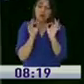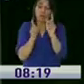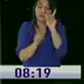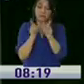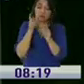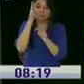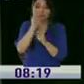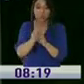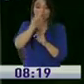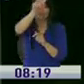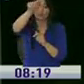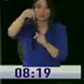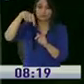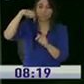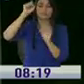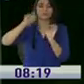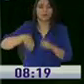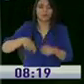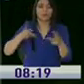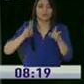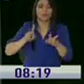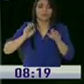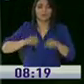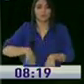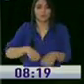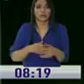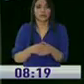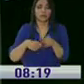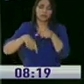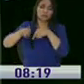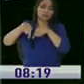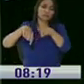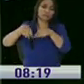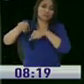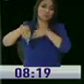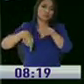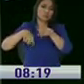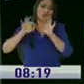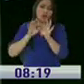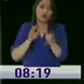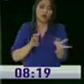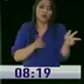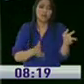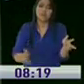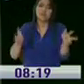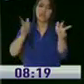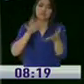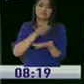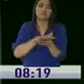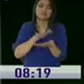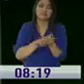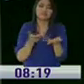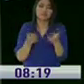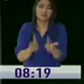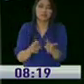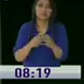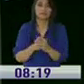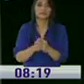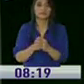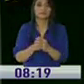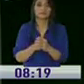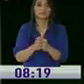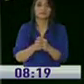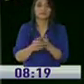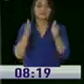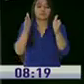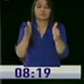el sur de la ciudad hacia el norte para que puedan tomar esta vía, como también las vías alternas que se han nombrado. Les repetimos, el cierre va a estar